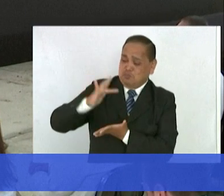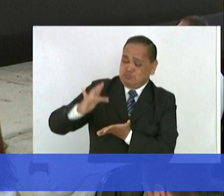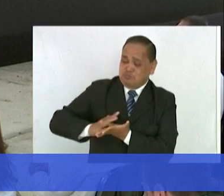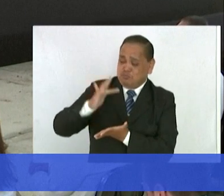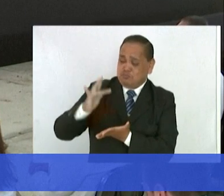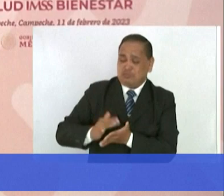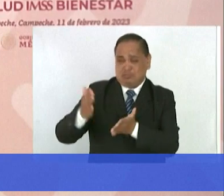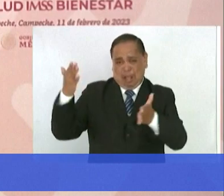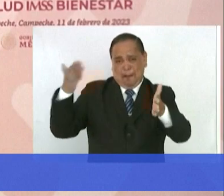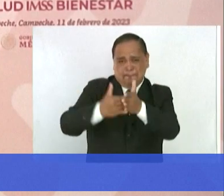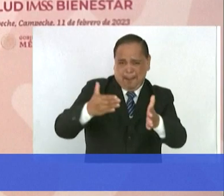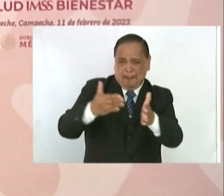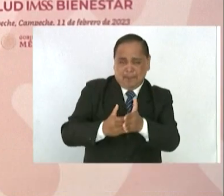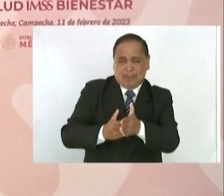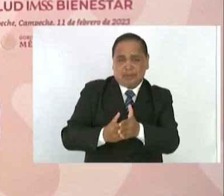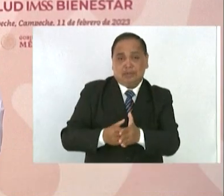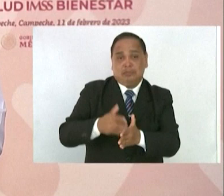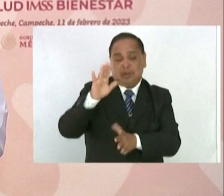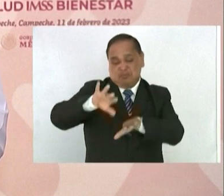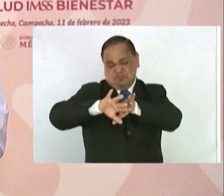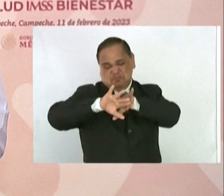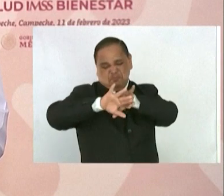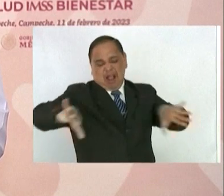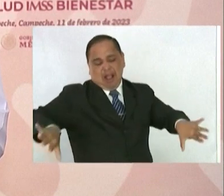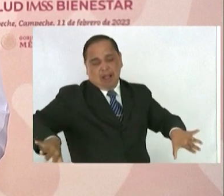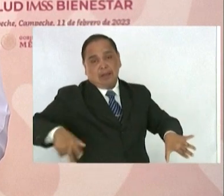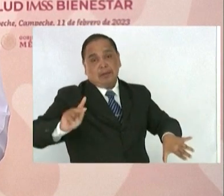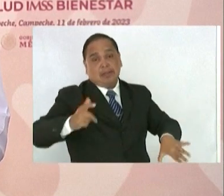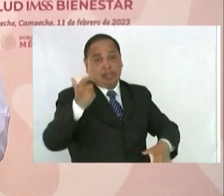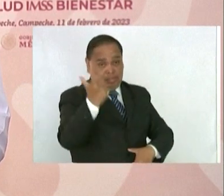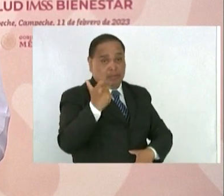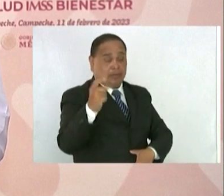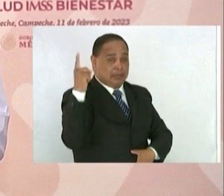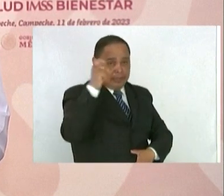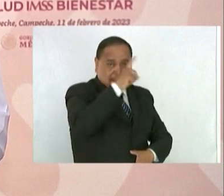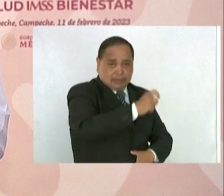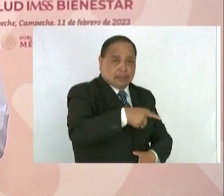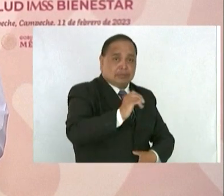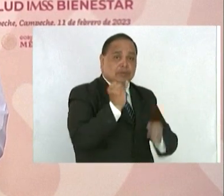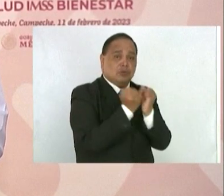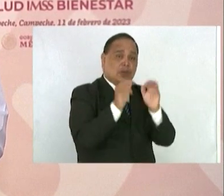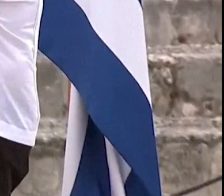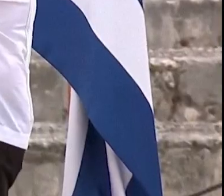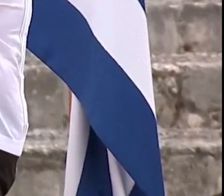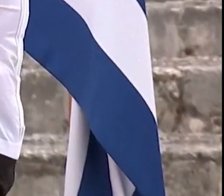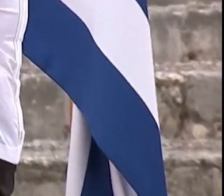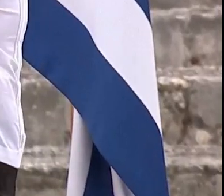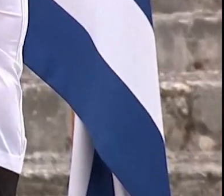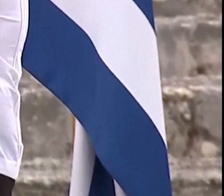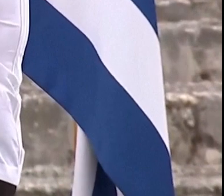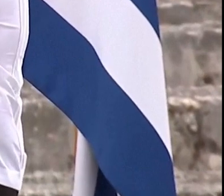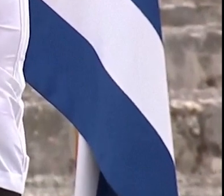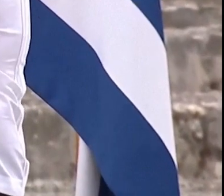del bloqueo que tantos años ocasiona nuestra economía y en especial al sector de la salud